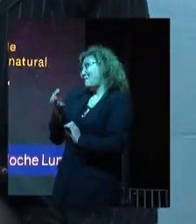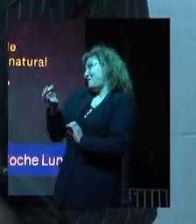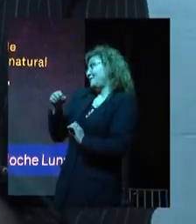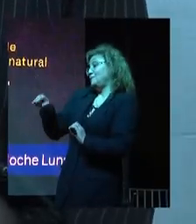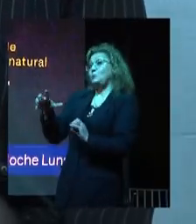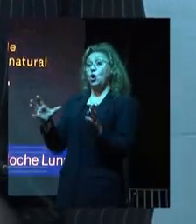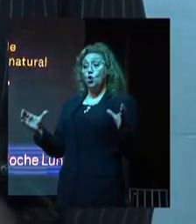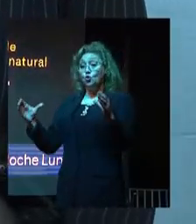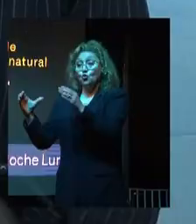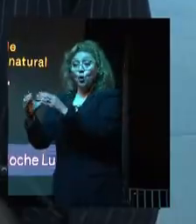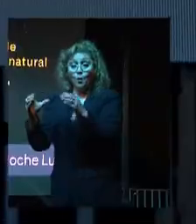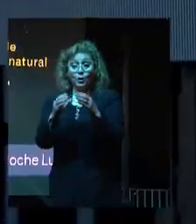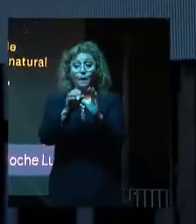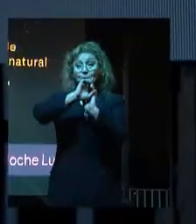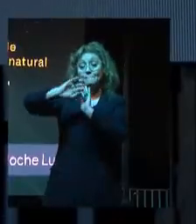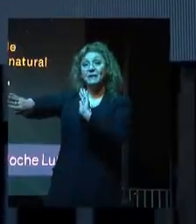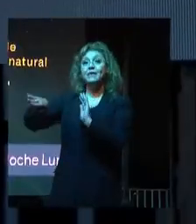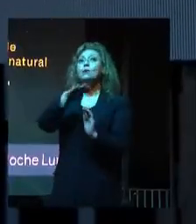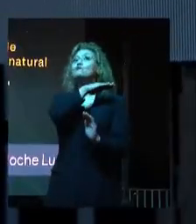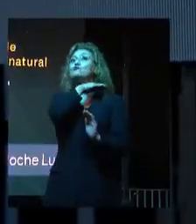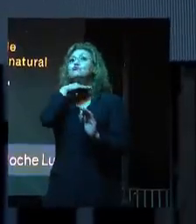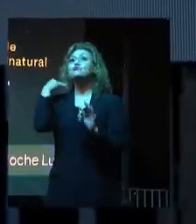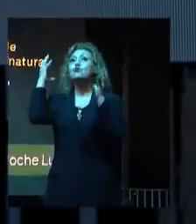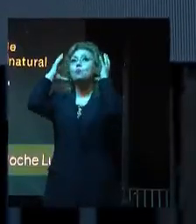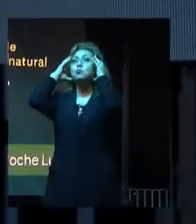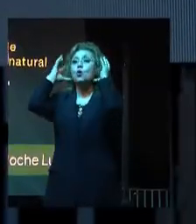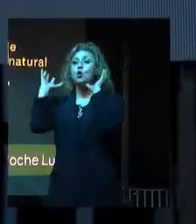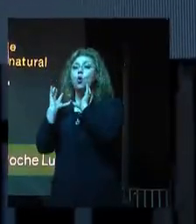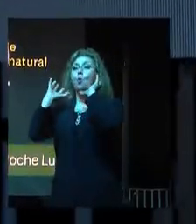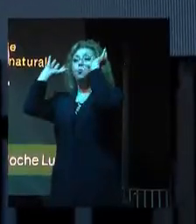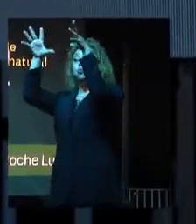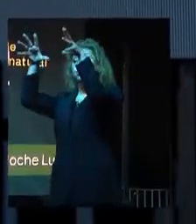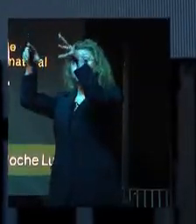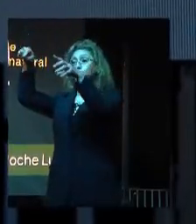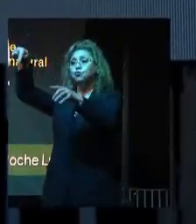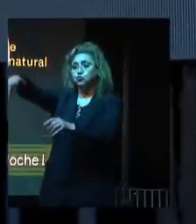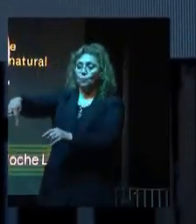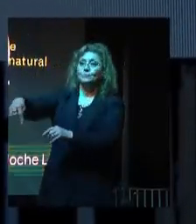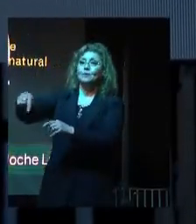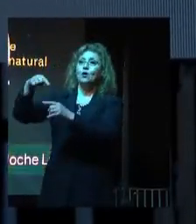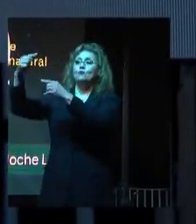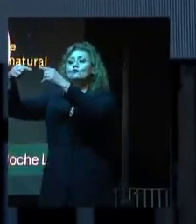los equipos que perdían le cortaban la cabeza y la cabeza la tiraban a un cenote.